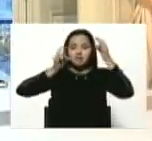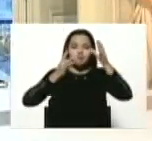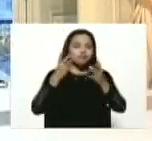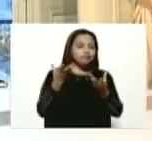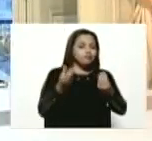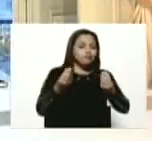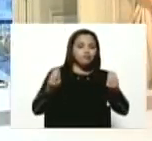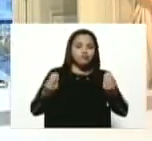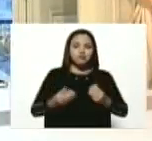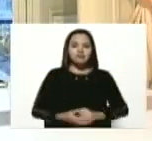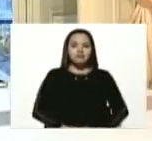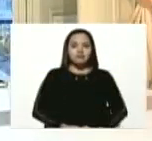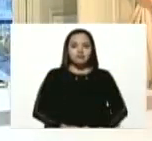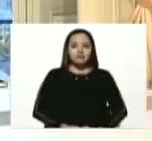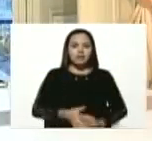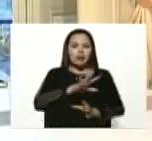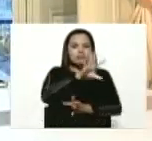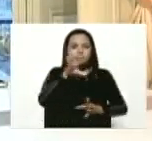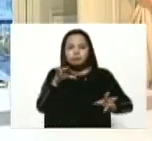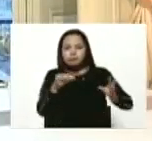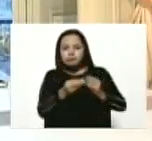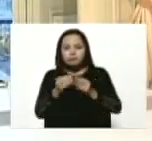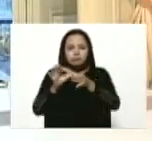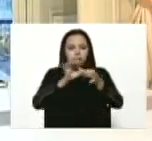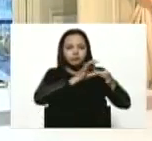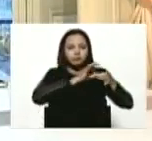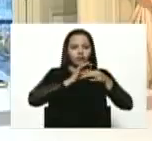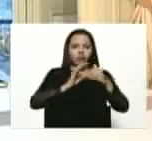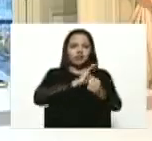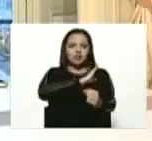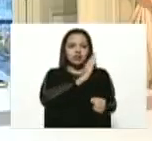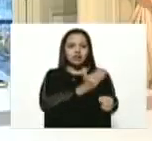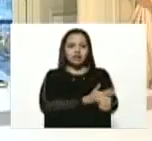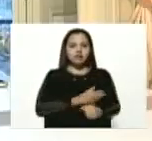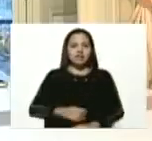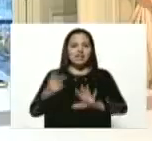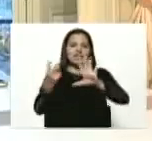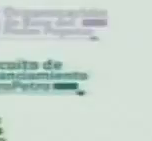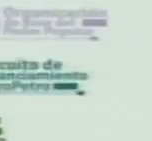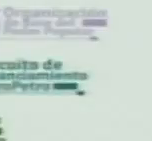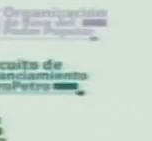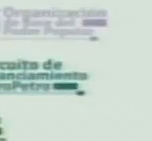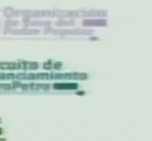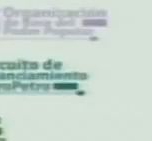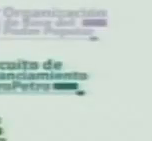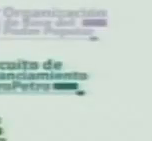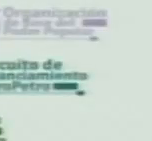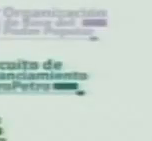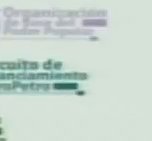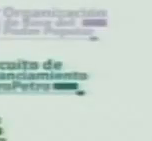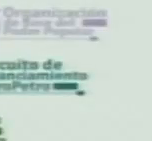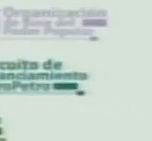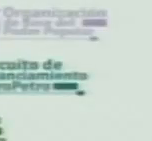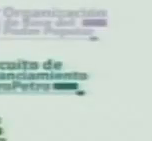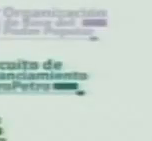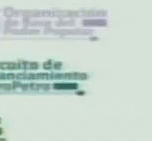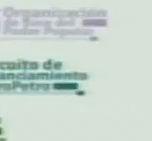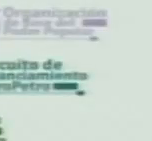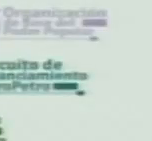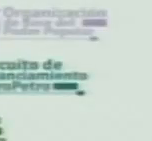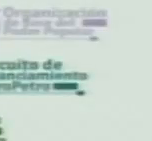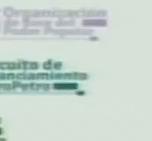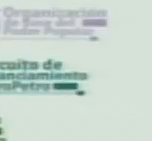Inventar, articular, fortalecer, articular. Séptimo vértice, la